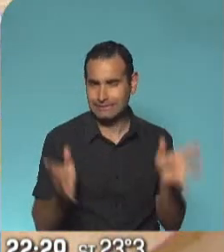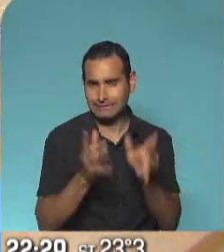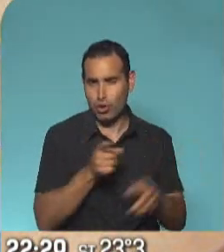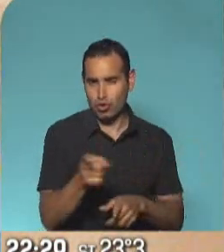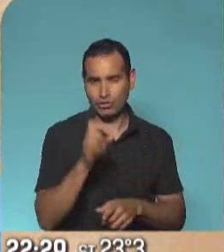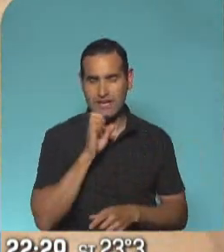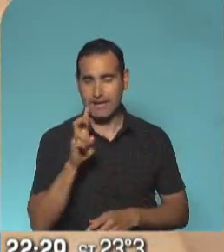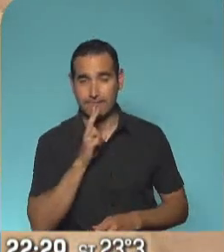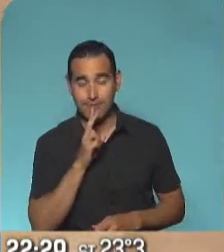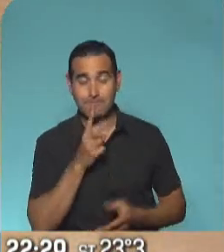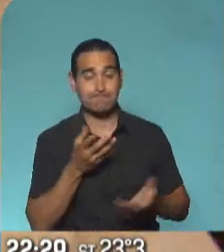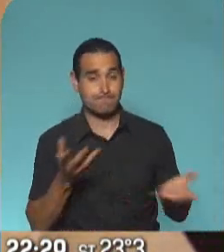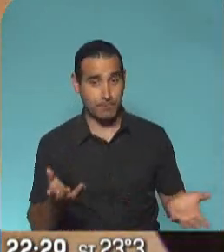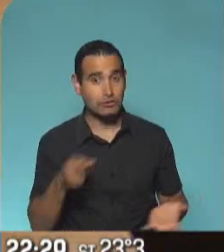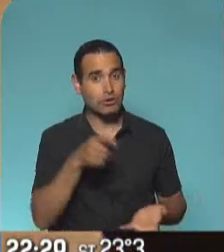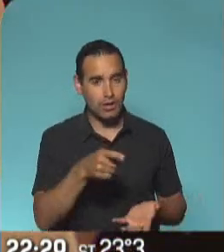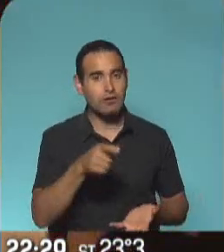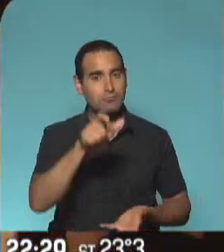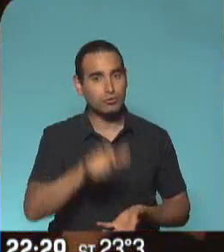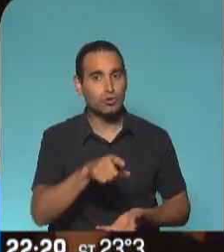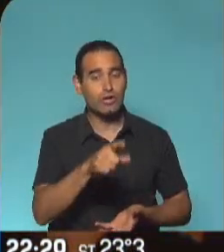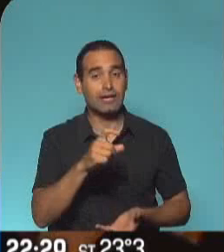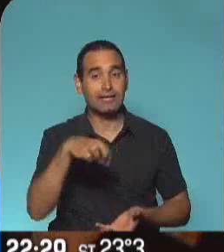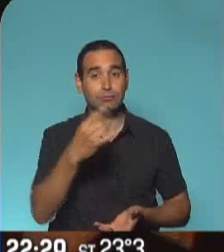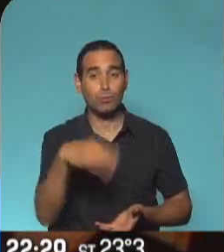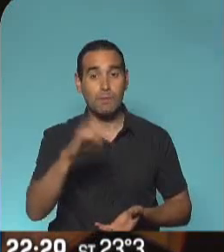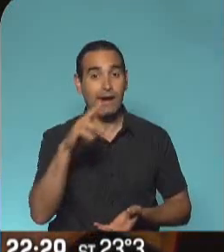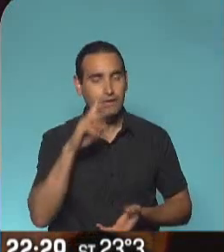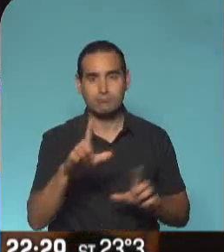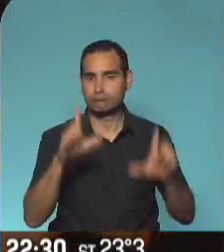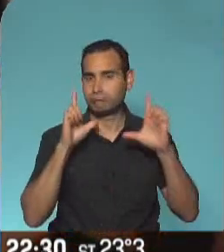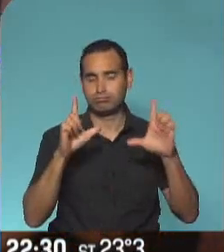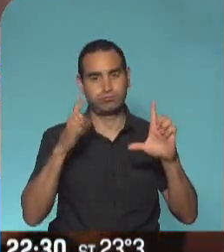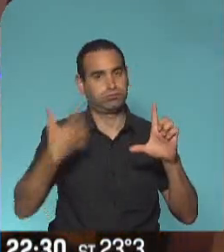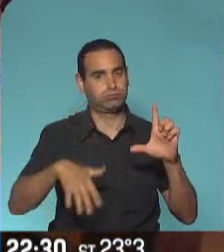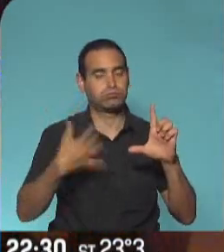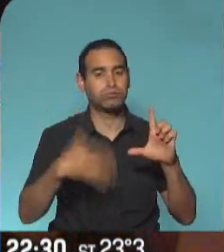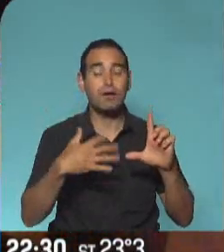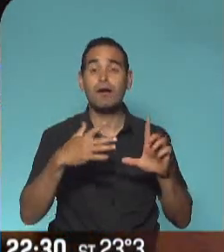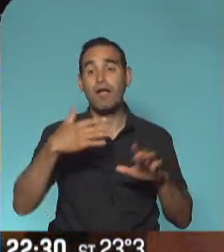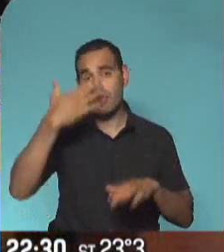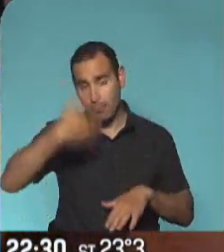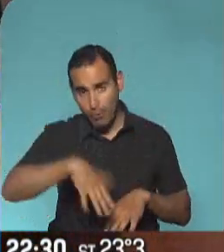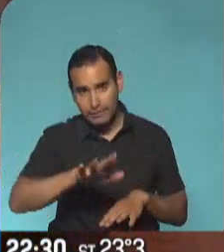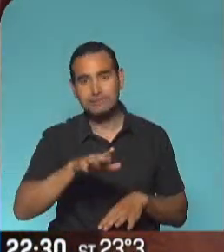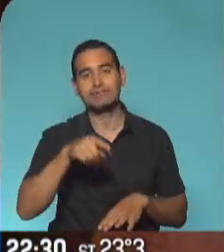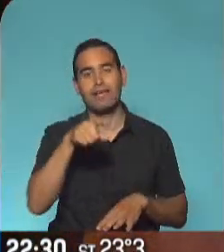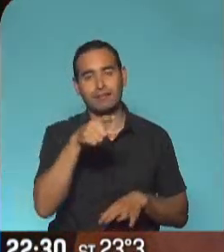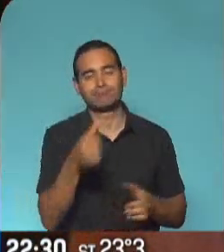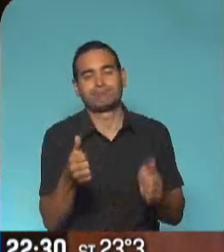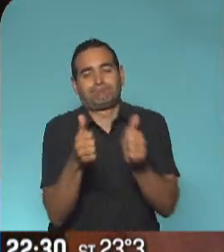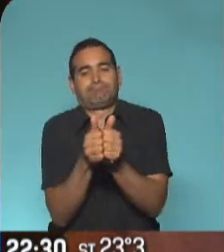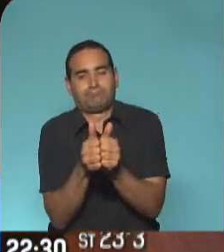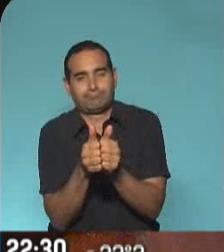Evo Morales. Por eso es que adquirió mucho protagonismo Marco Pumari, después posteriormente fue el